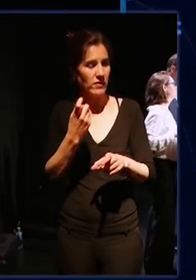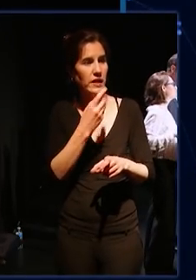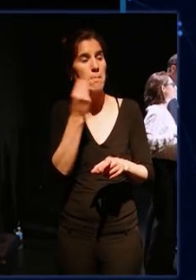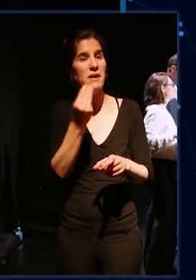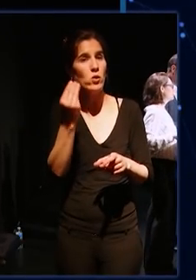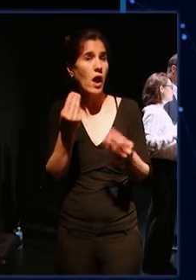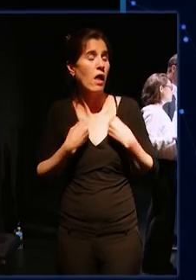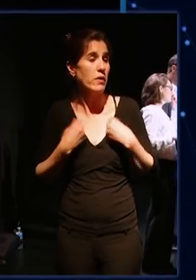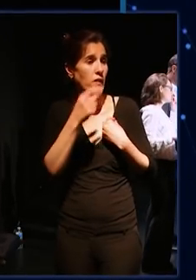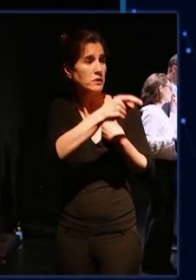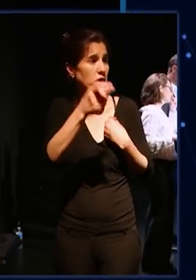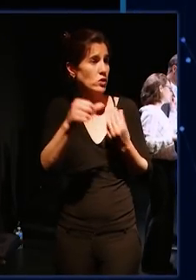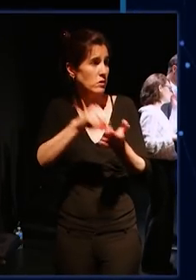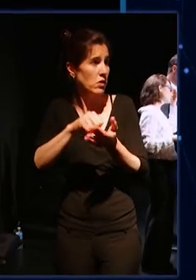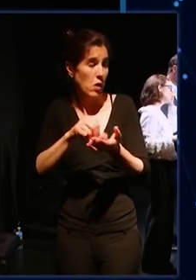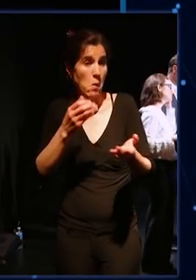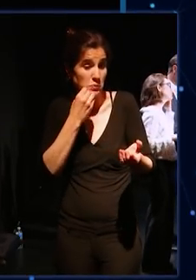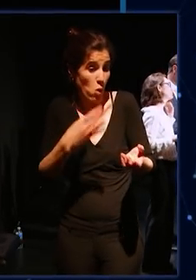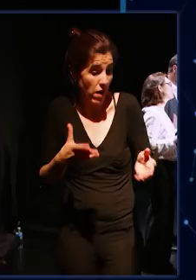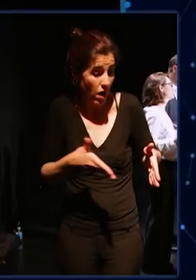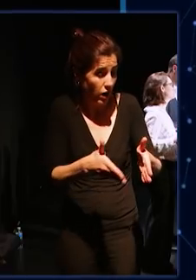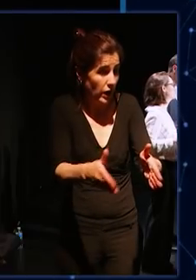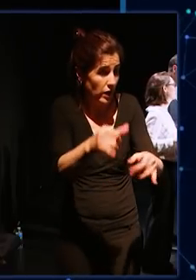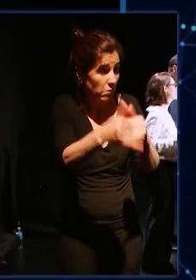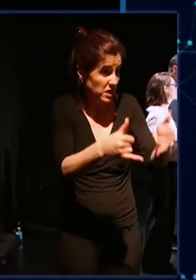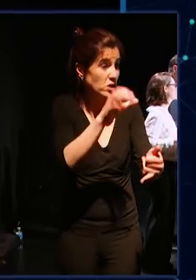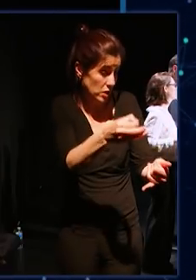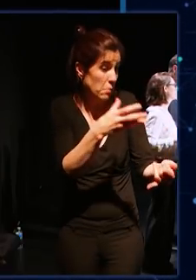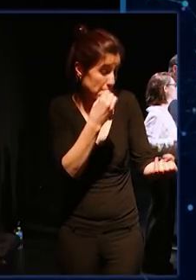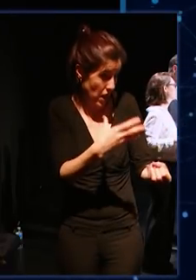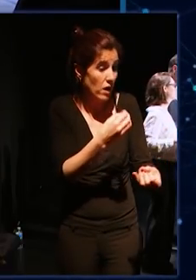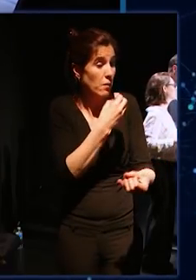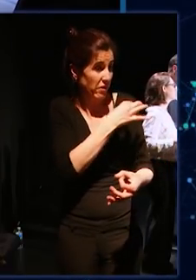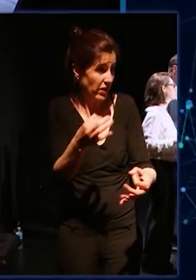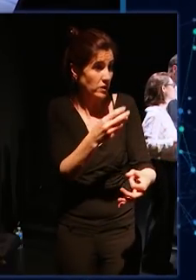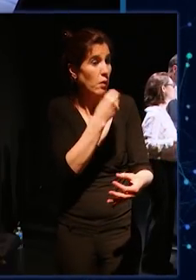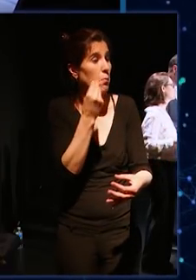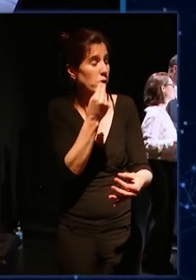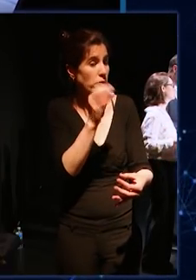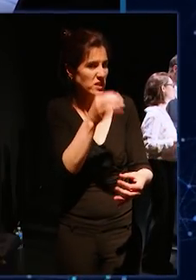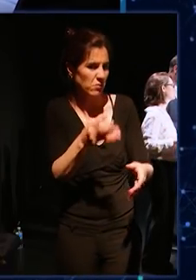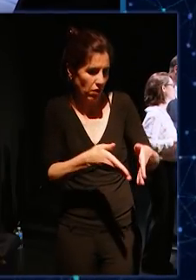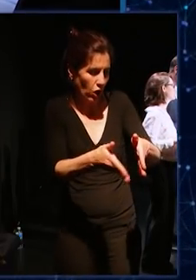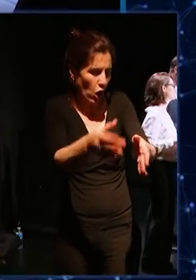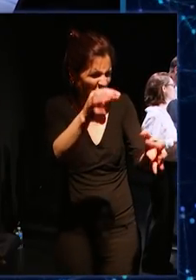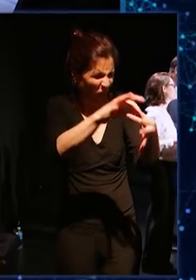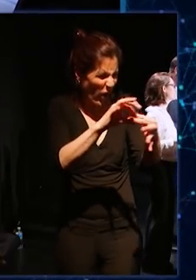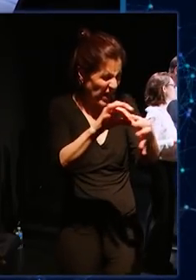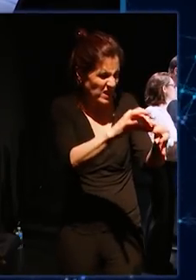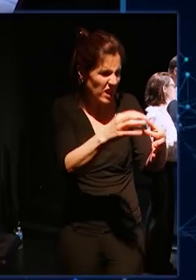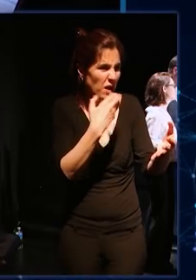mejorar, pues eso, el bici, carril bici, muy bien, lo mejoramos. Necesitamos un carril bici con coherencia, con sentido, no de esta